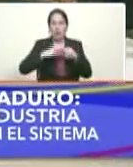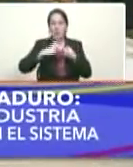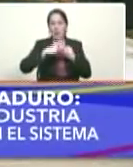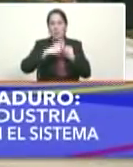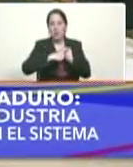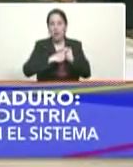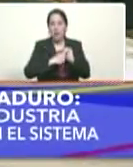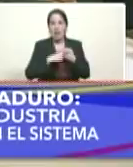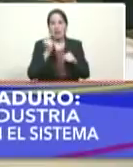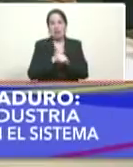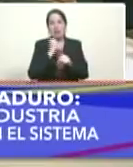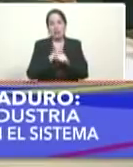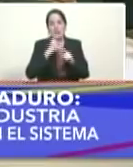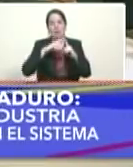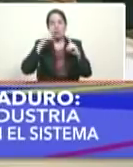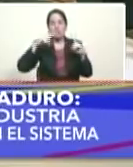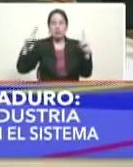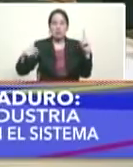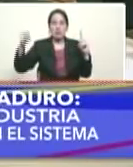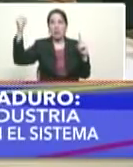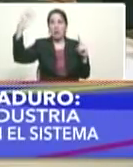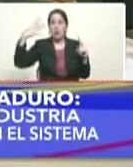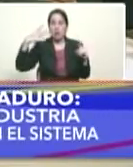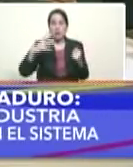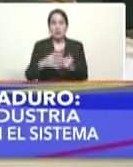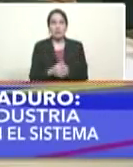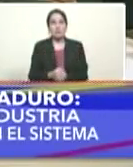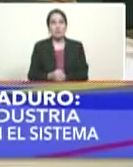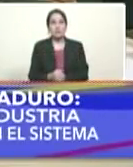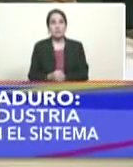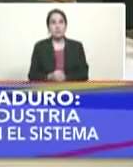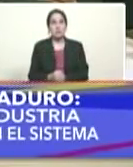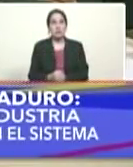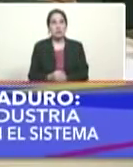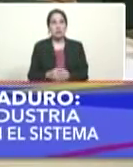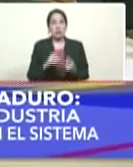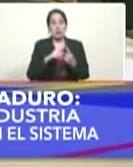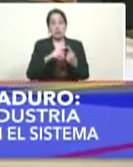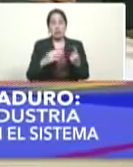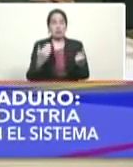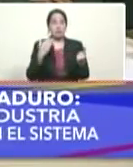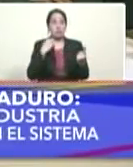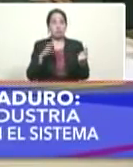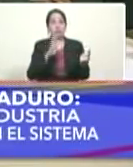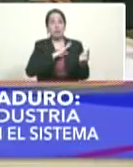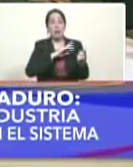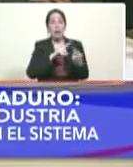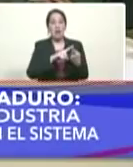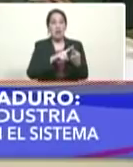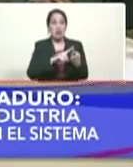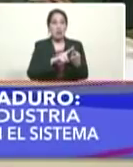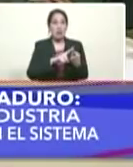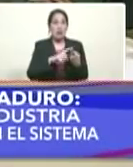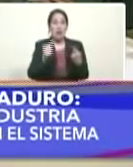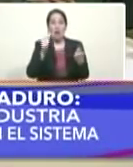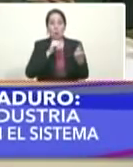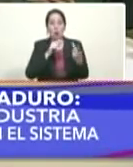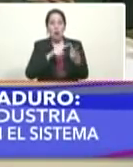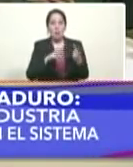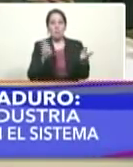todos los servicios que el servicio eléctrico afecta directamente para bien o para mal el servicio de